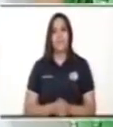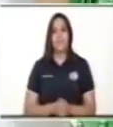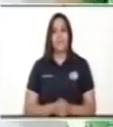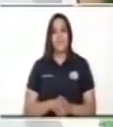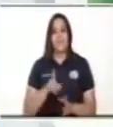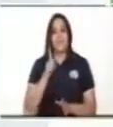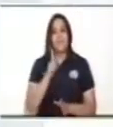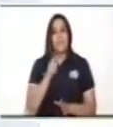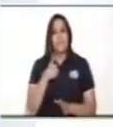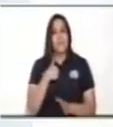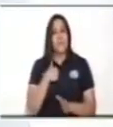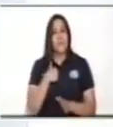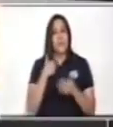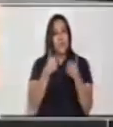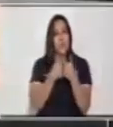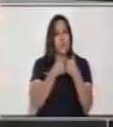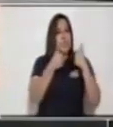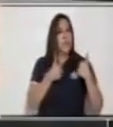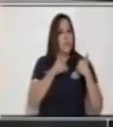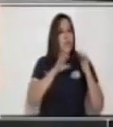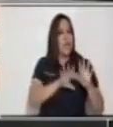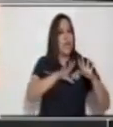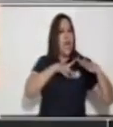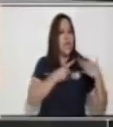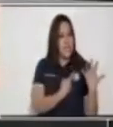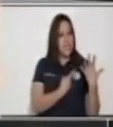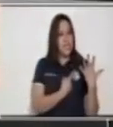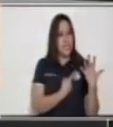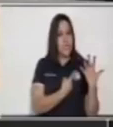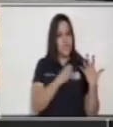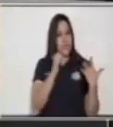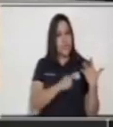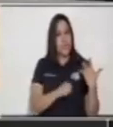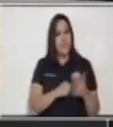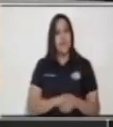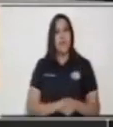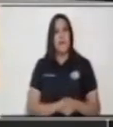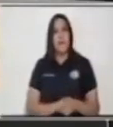Esta vez voy a descomponer el 6. El 16.